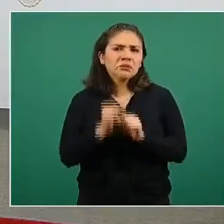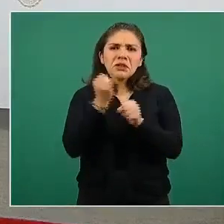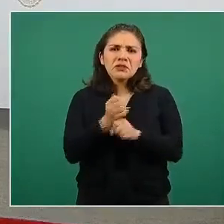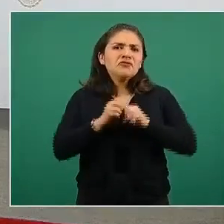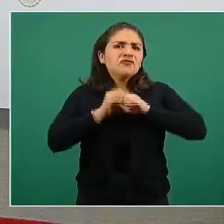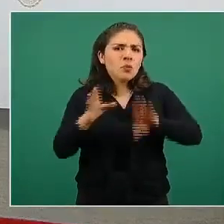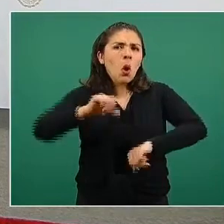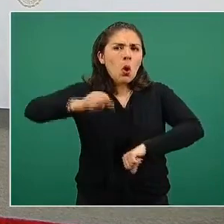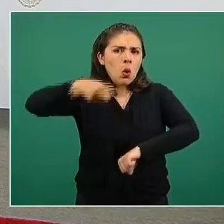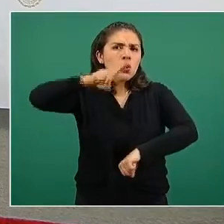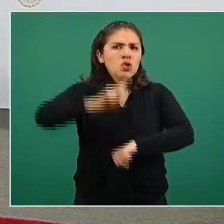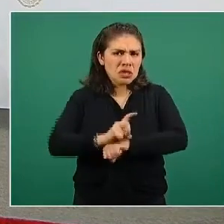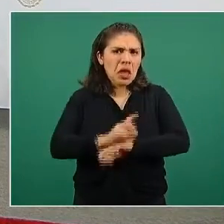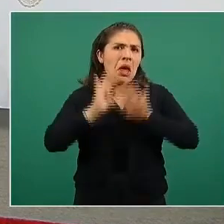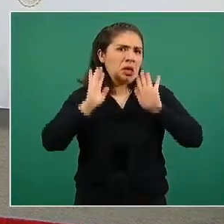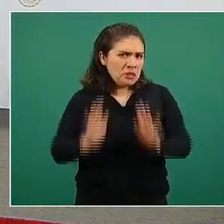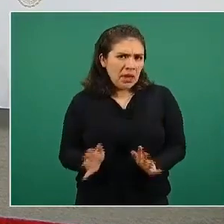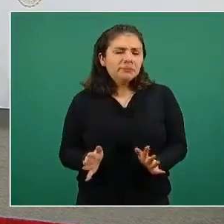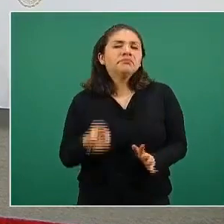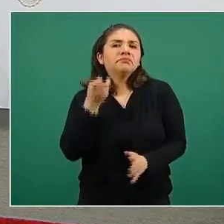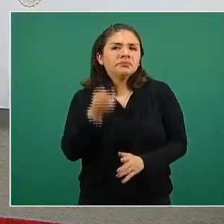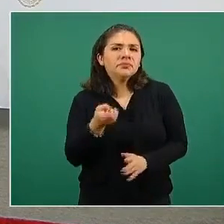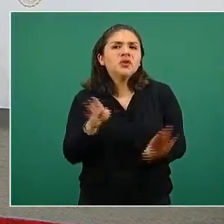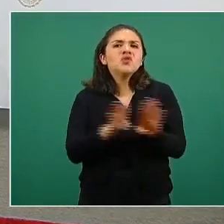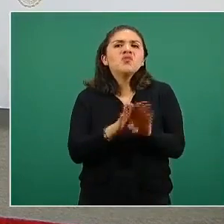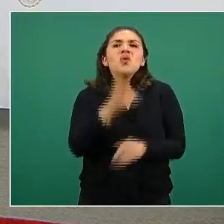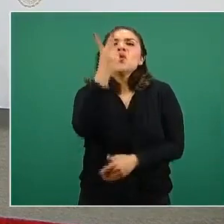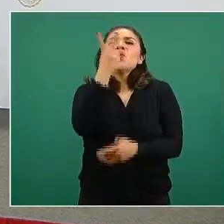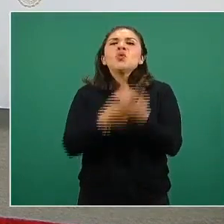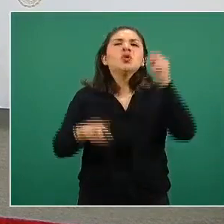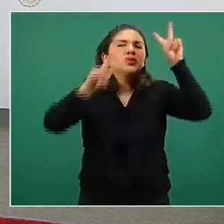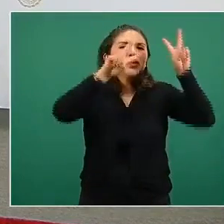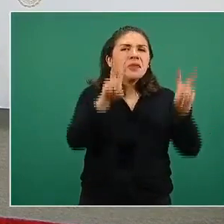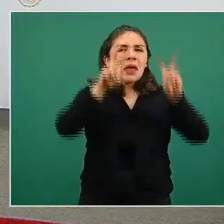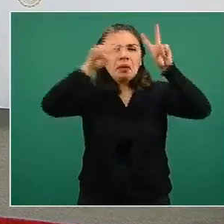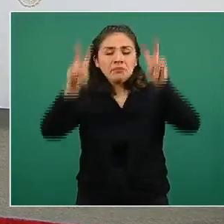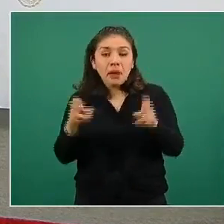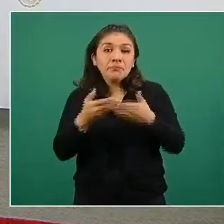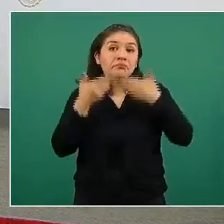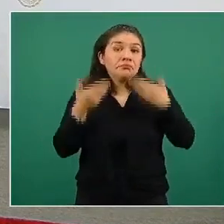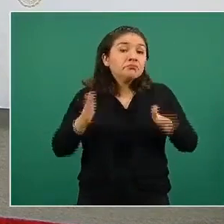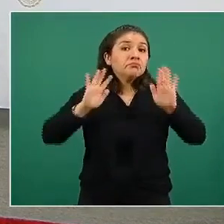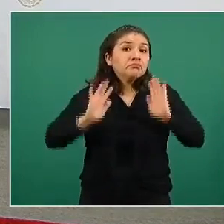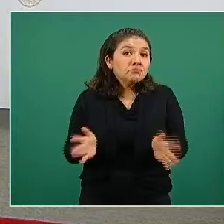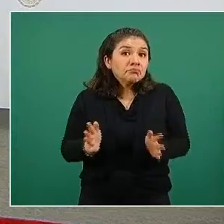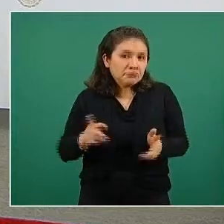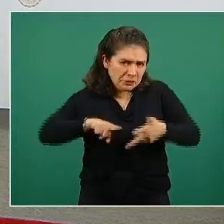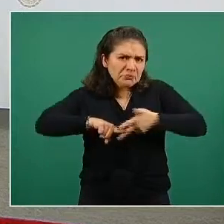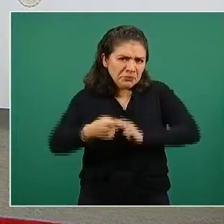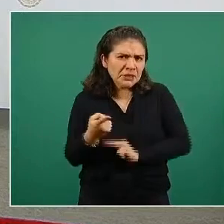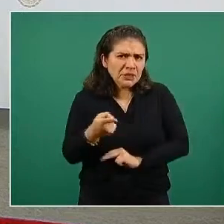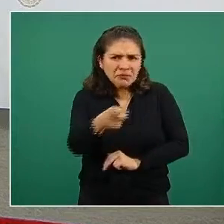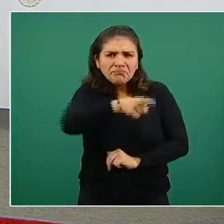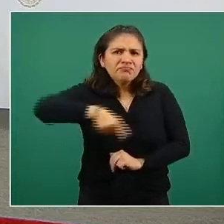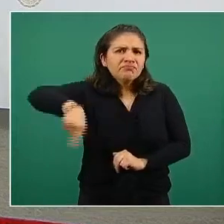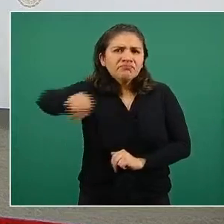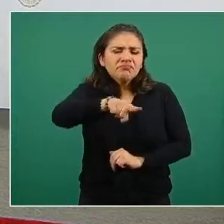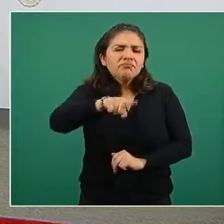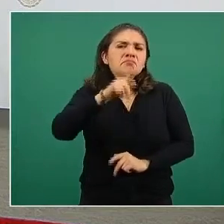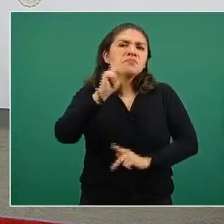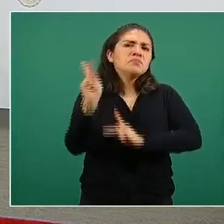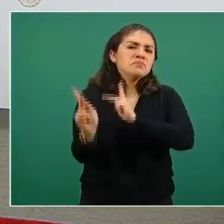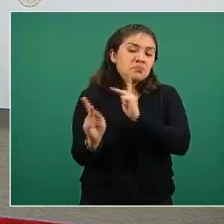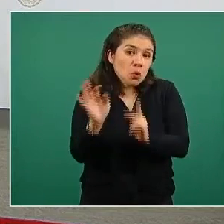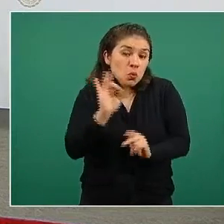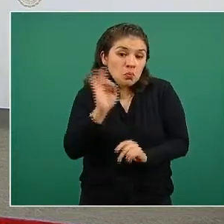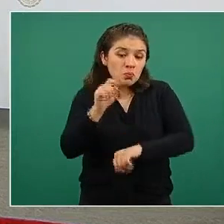información actualizada de ambos componentes y entonces pasaríamos a, en la